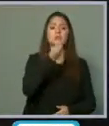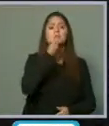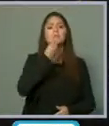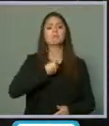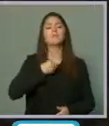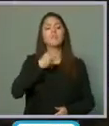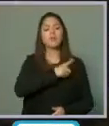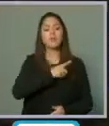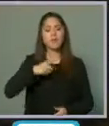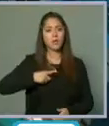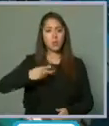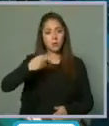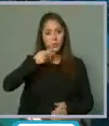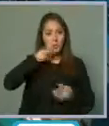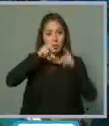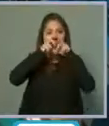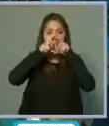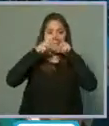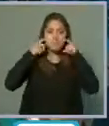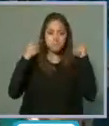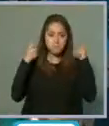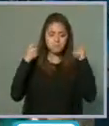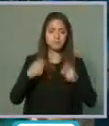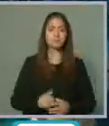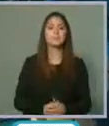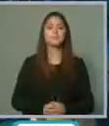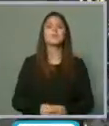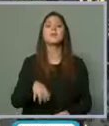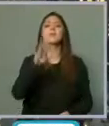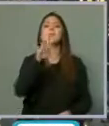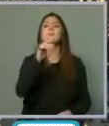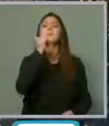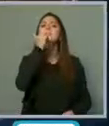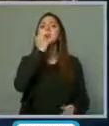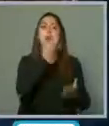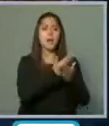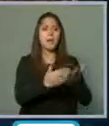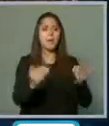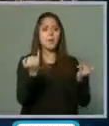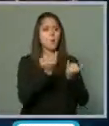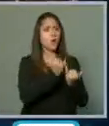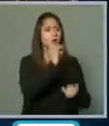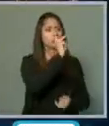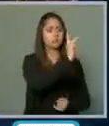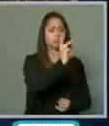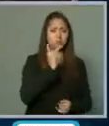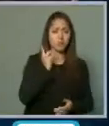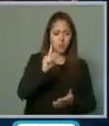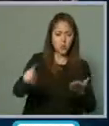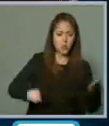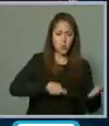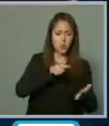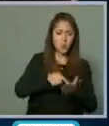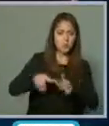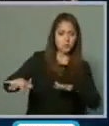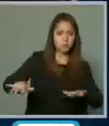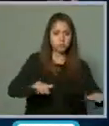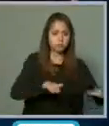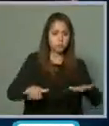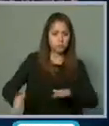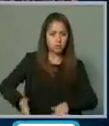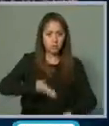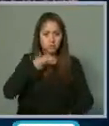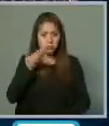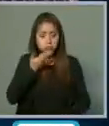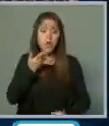ellos también son una zona sísmica, ¿no? O sea, qué como lo bien. es la Ciudad de México. Y también hay edificios muy,